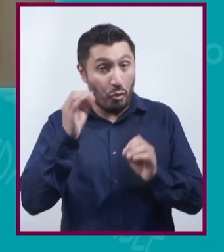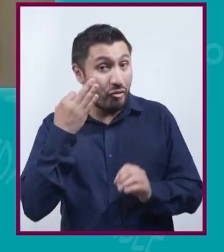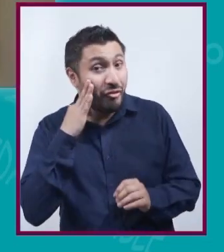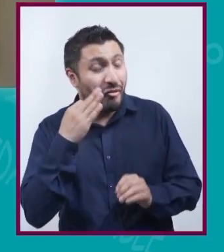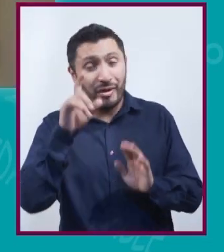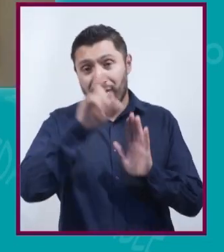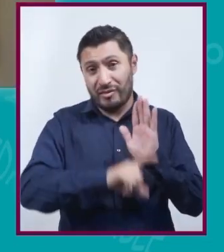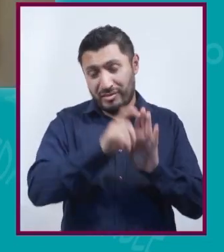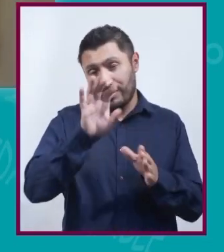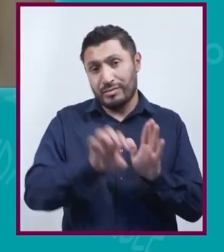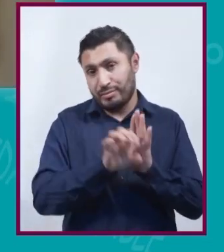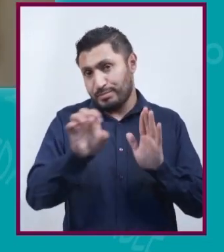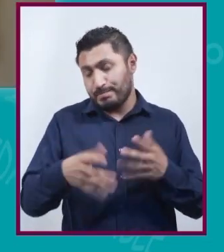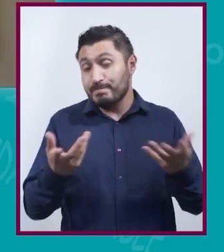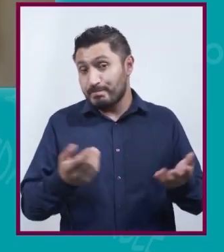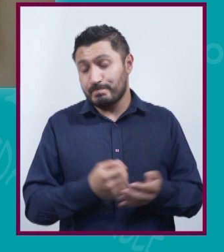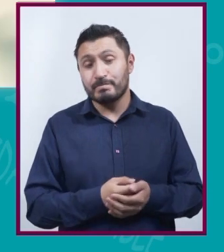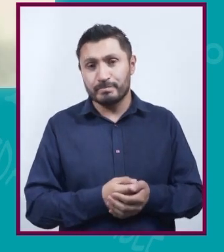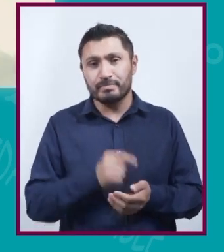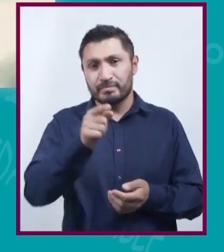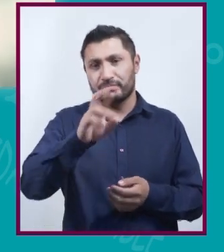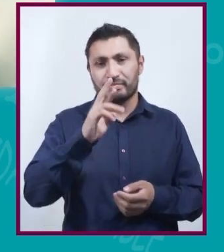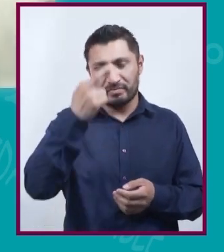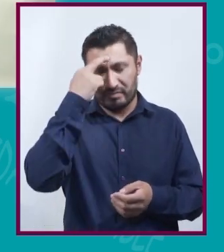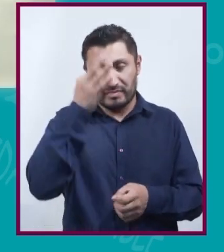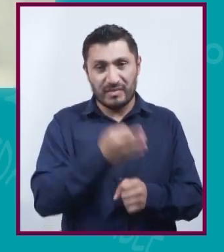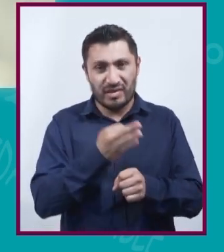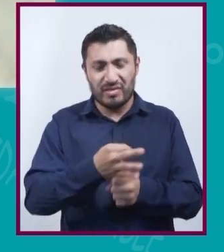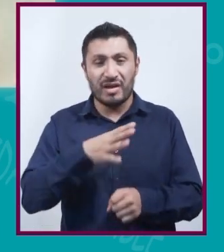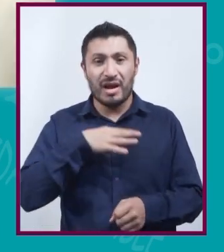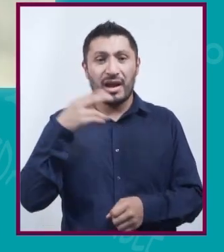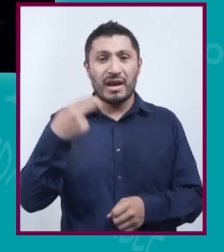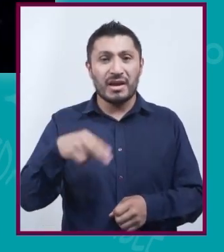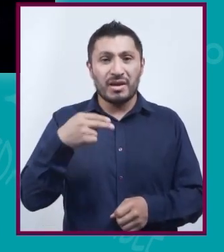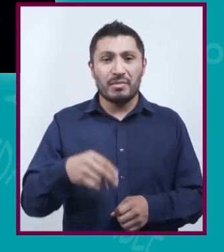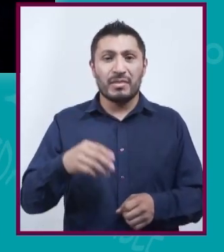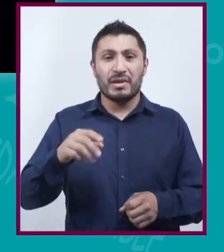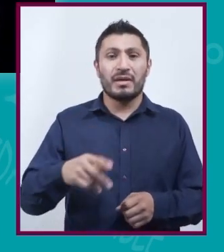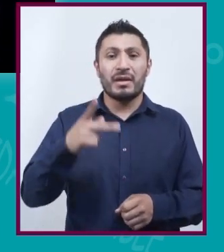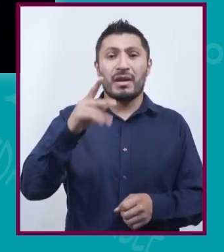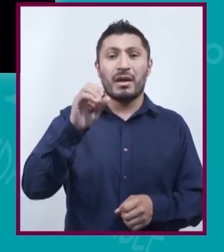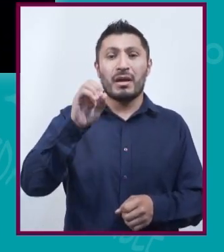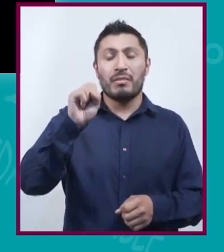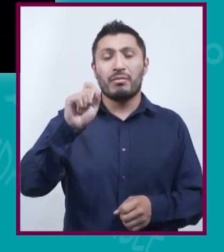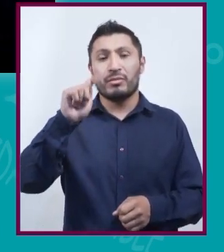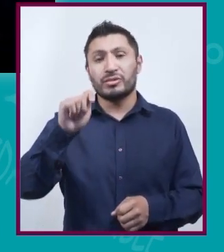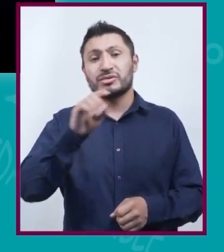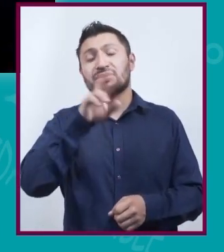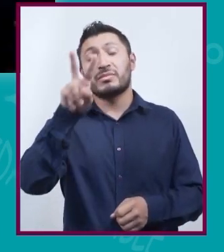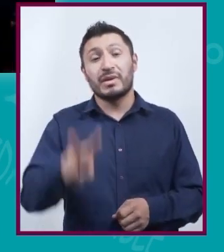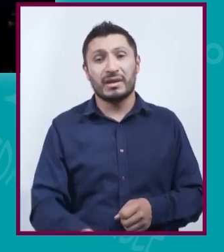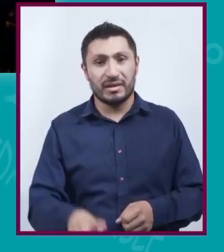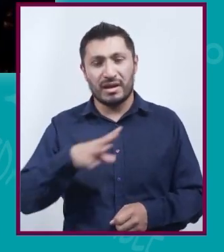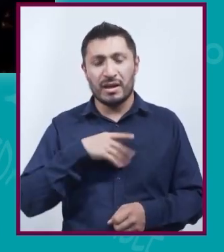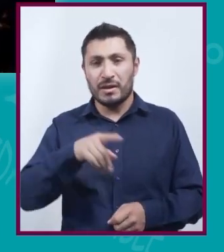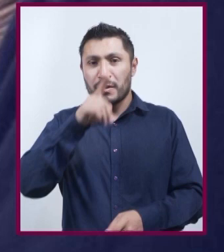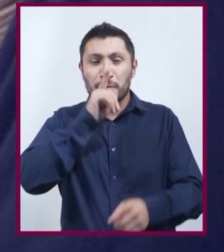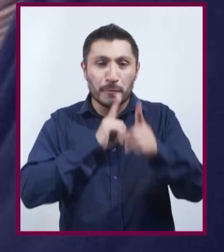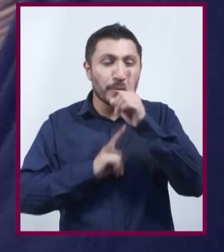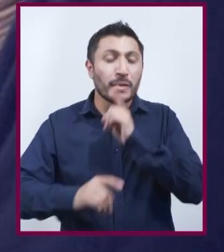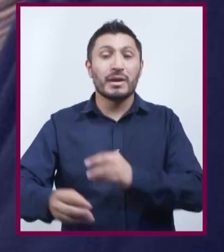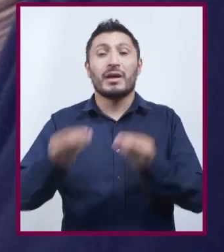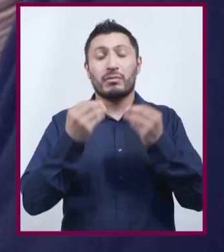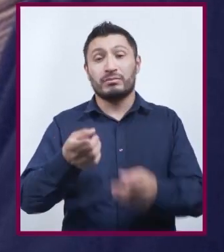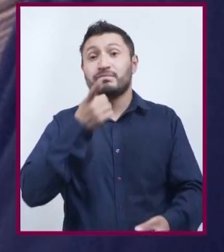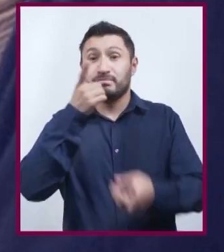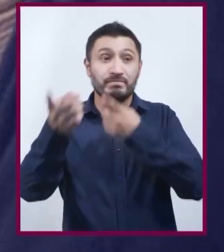y los noticiarios, y hasta en Facebook e Instagram, por ejemplo? Recuerda que vivimos en la época de la llamada posverdad, en donde